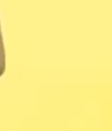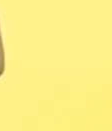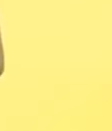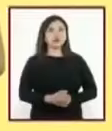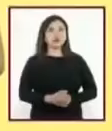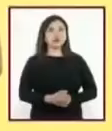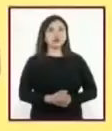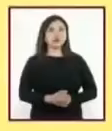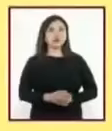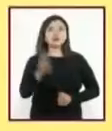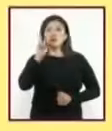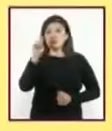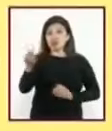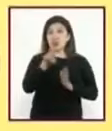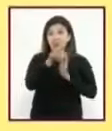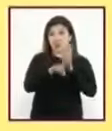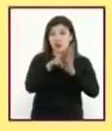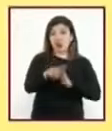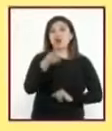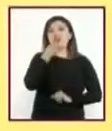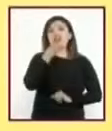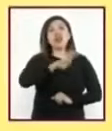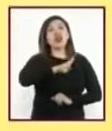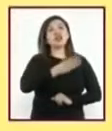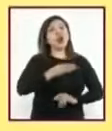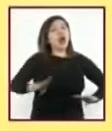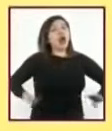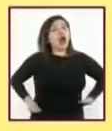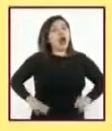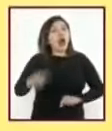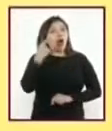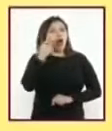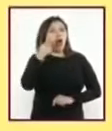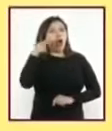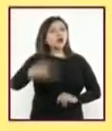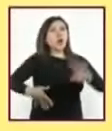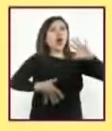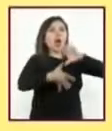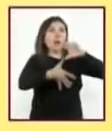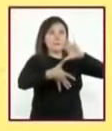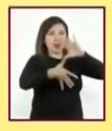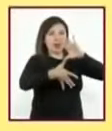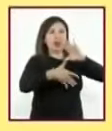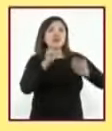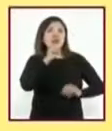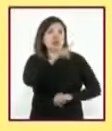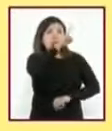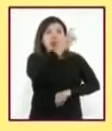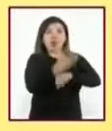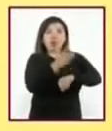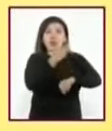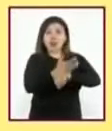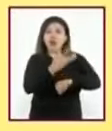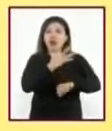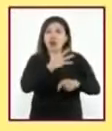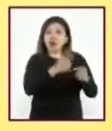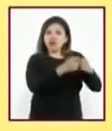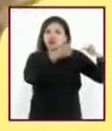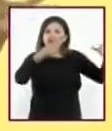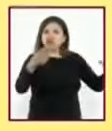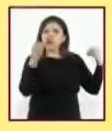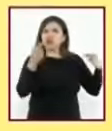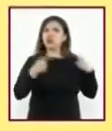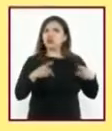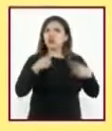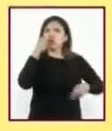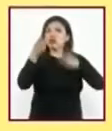Según el video anterior, el español es la lengua que caracteriza al continente americano. Incluso en Estados Unidos hay una población muy